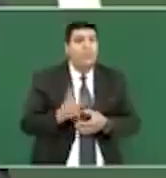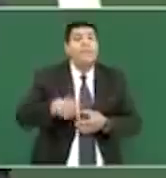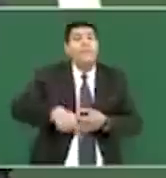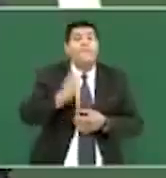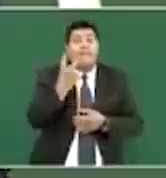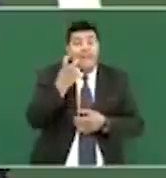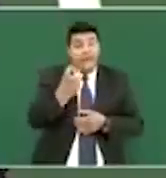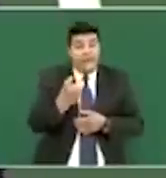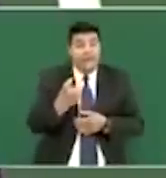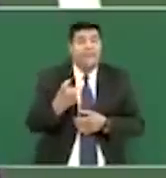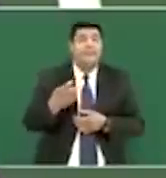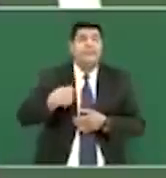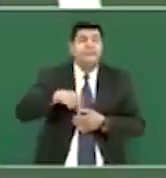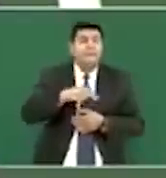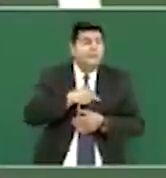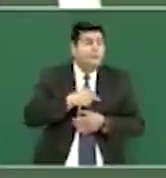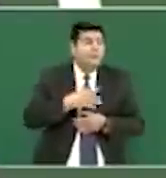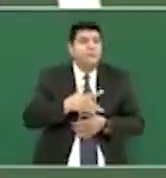eso lo